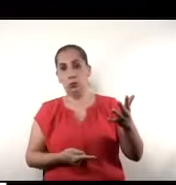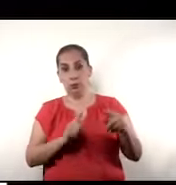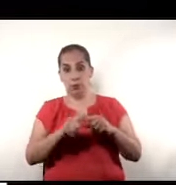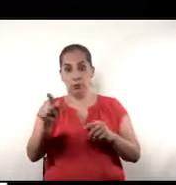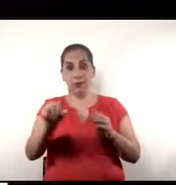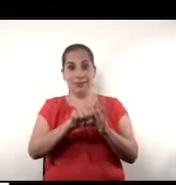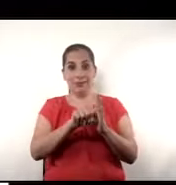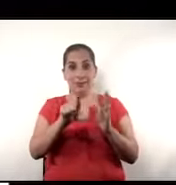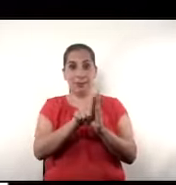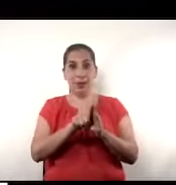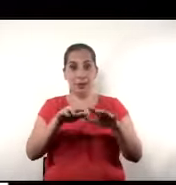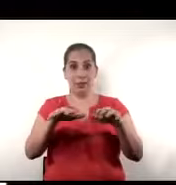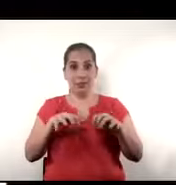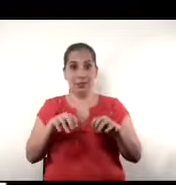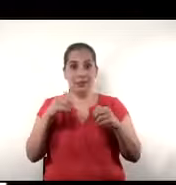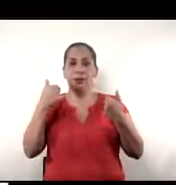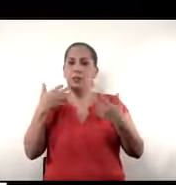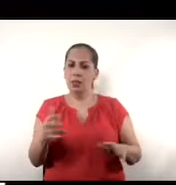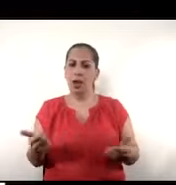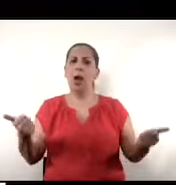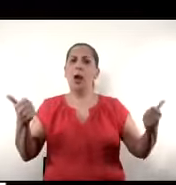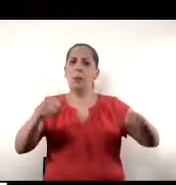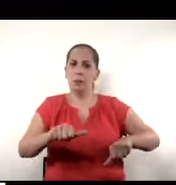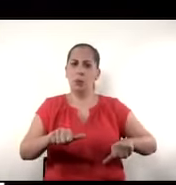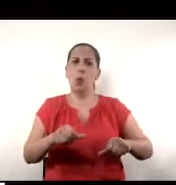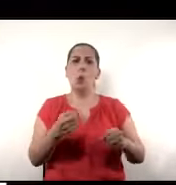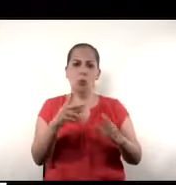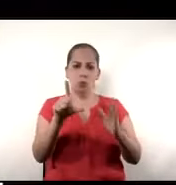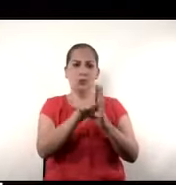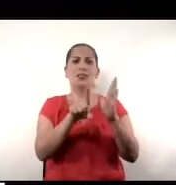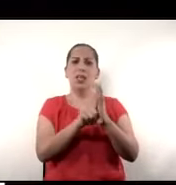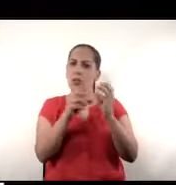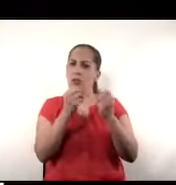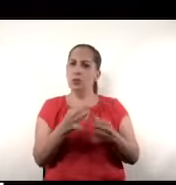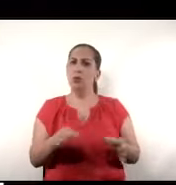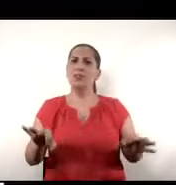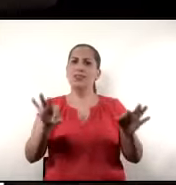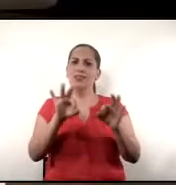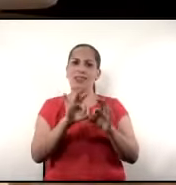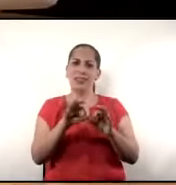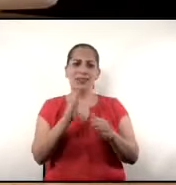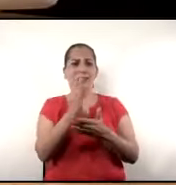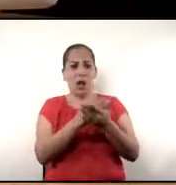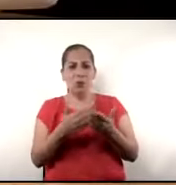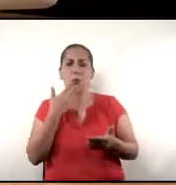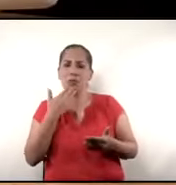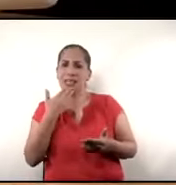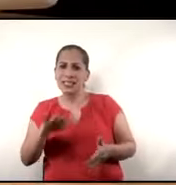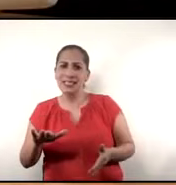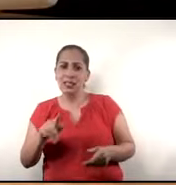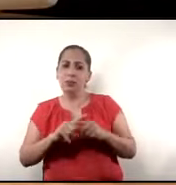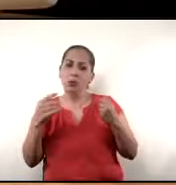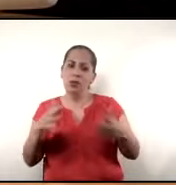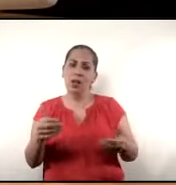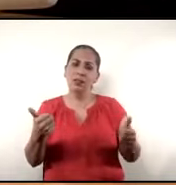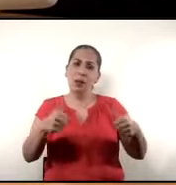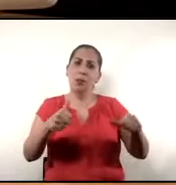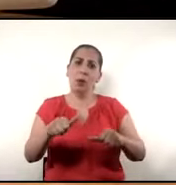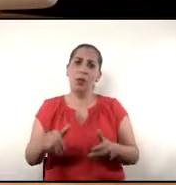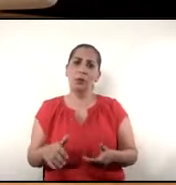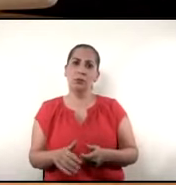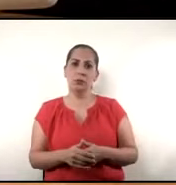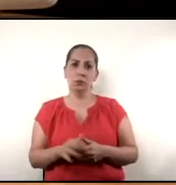Legislativa ha aprobado leyes significativas, algunas muy dañinas, pero ha aprobado leyes significativas. Y un